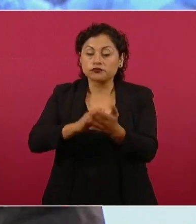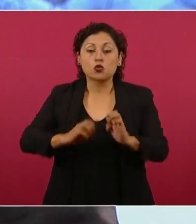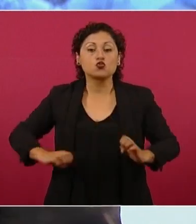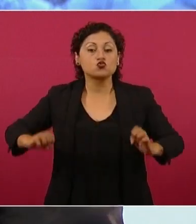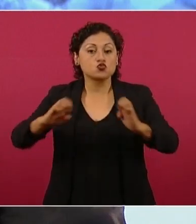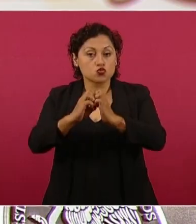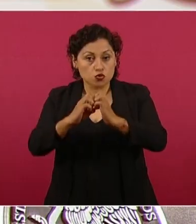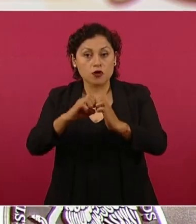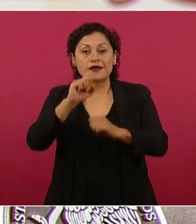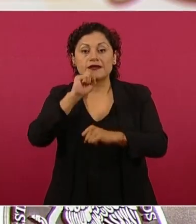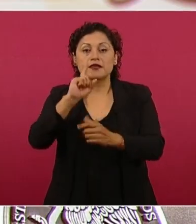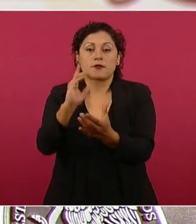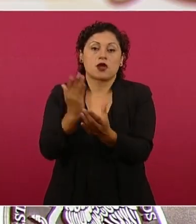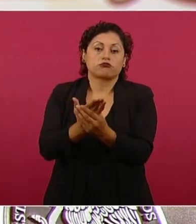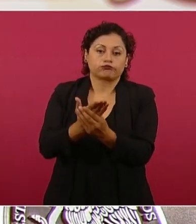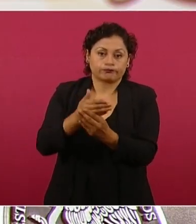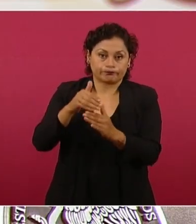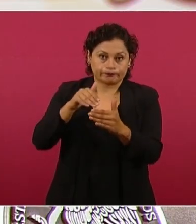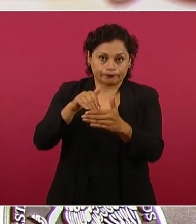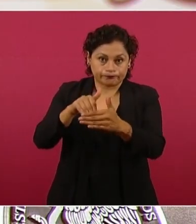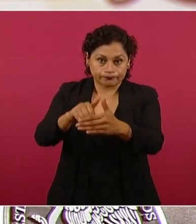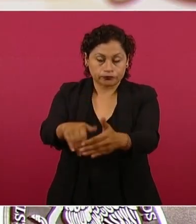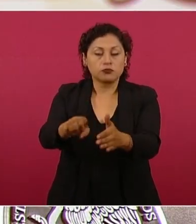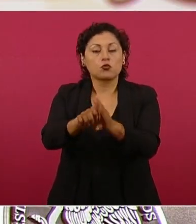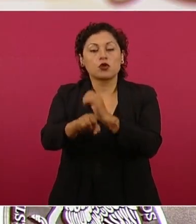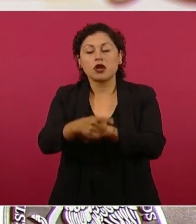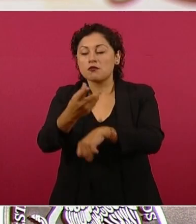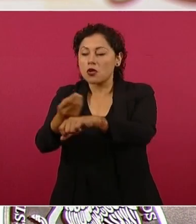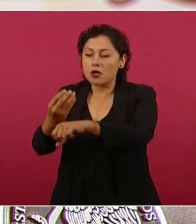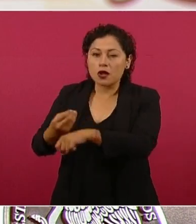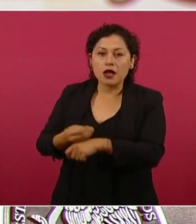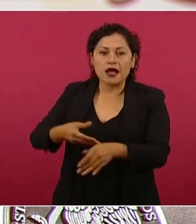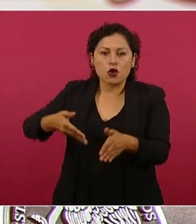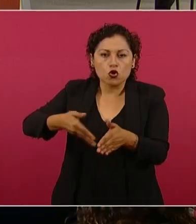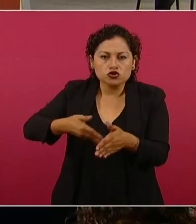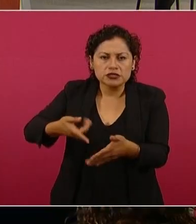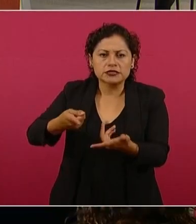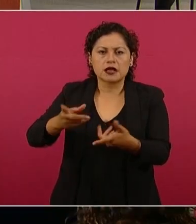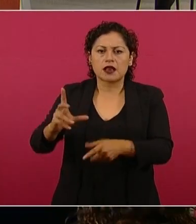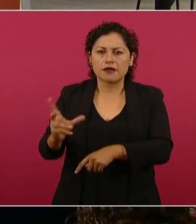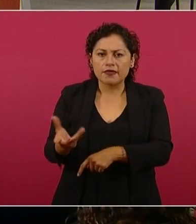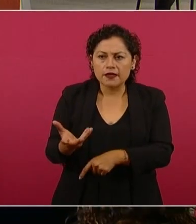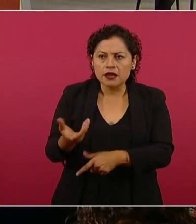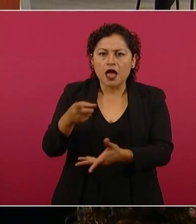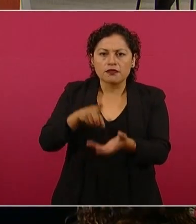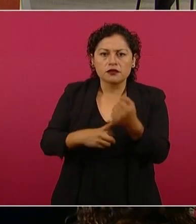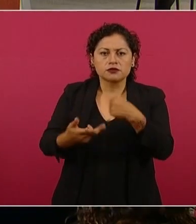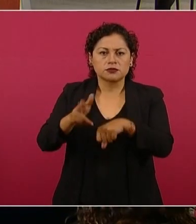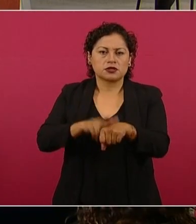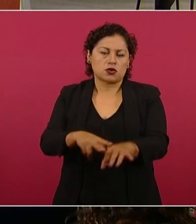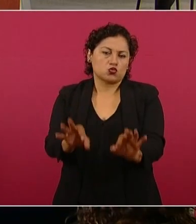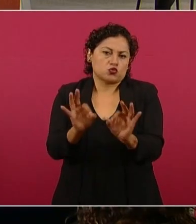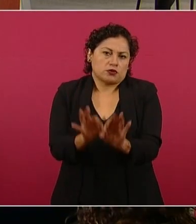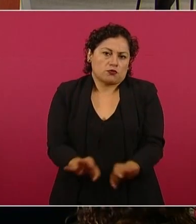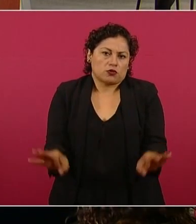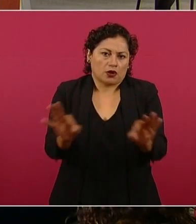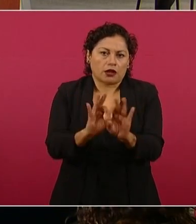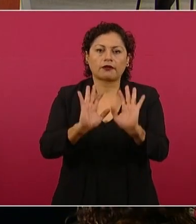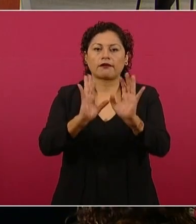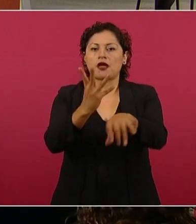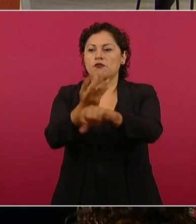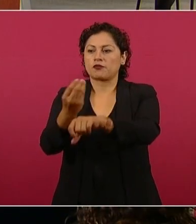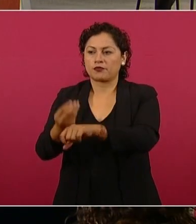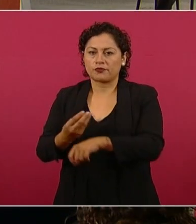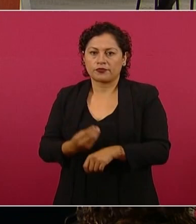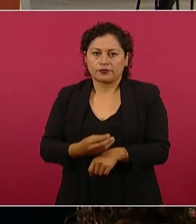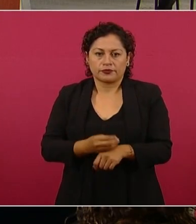archivo, como áreas de cocina, lavandería, que son claves para el buen funcionamiento de un hospital. ¿Qué se logra con estas acciones?